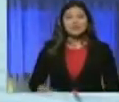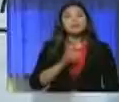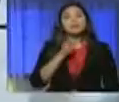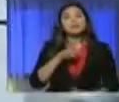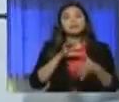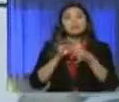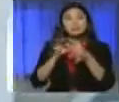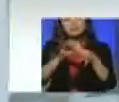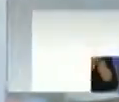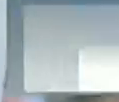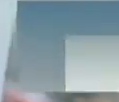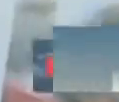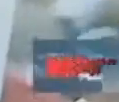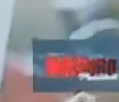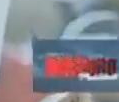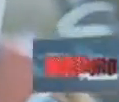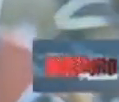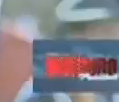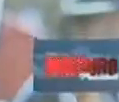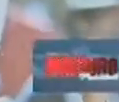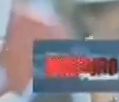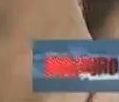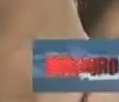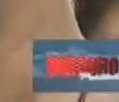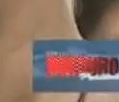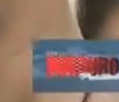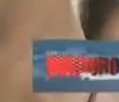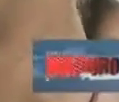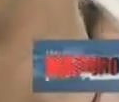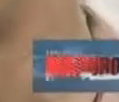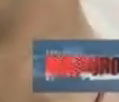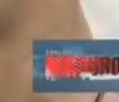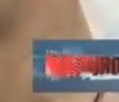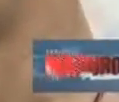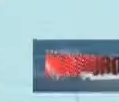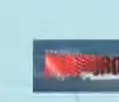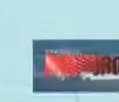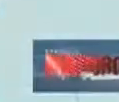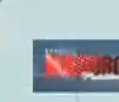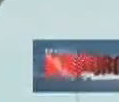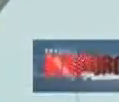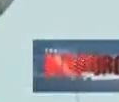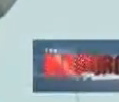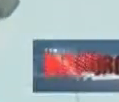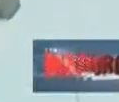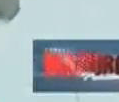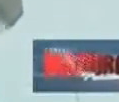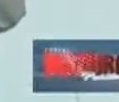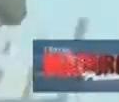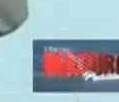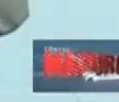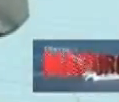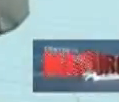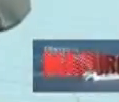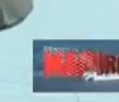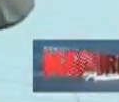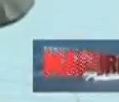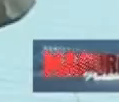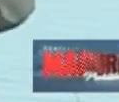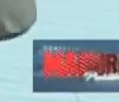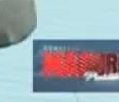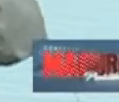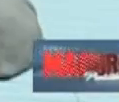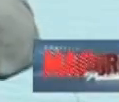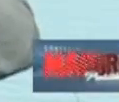compañeros, tres líneas claras de acción. La primera, proteger al pueblo, desarrollar